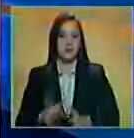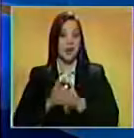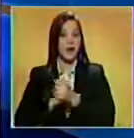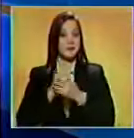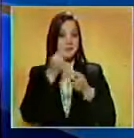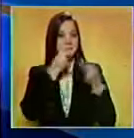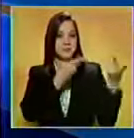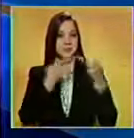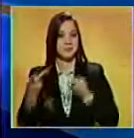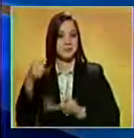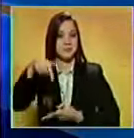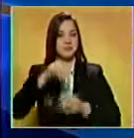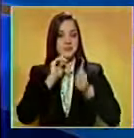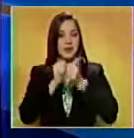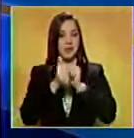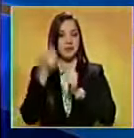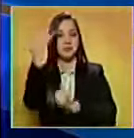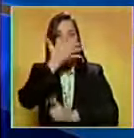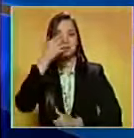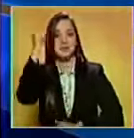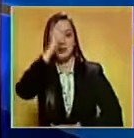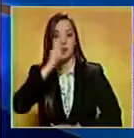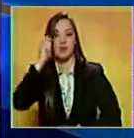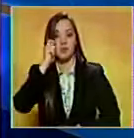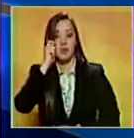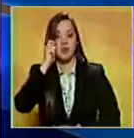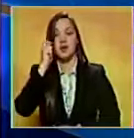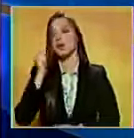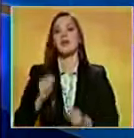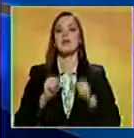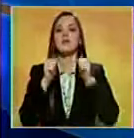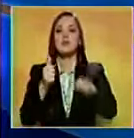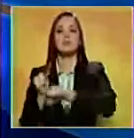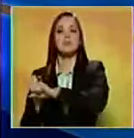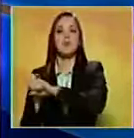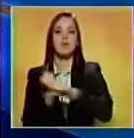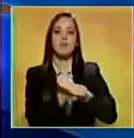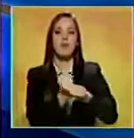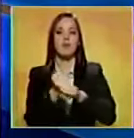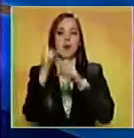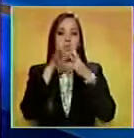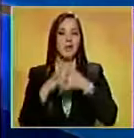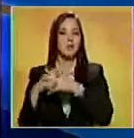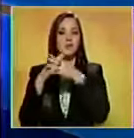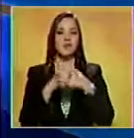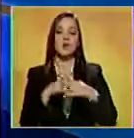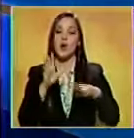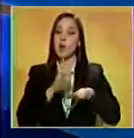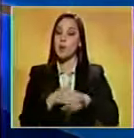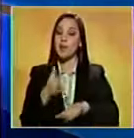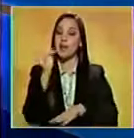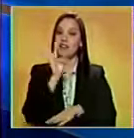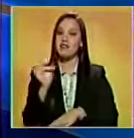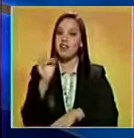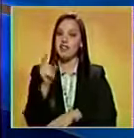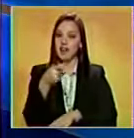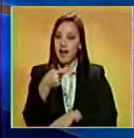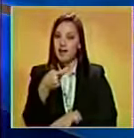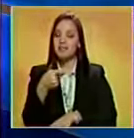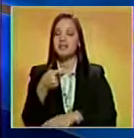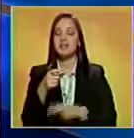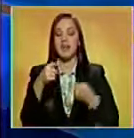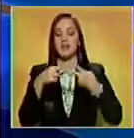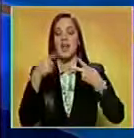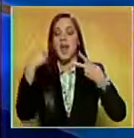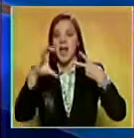Amigos, bienvenidos a Los Deportes. Les saluda Tony Chitadino. Comenzamos con el béisbol de las Grandes Ligas porque Freddy Galvis conectó su primer jonrón de la temporada, mientras que